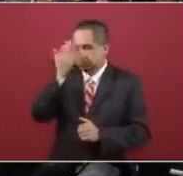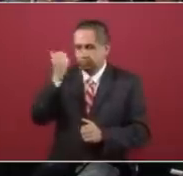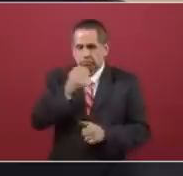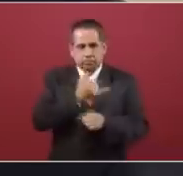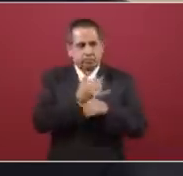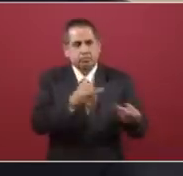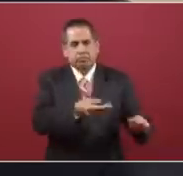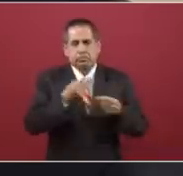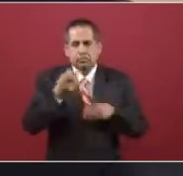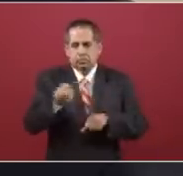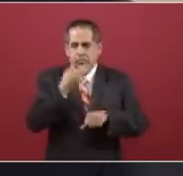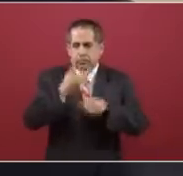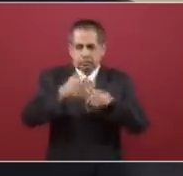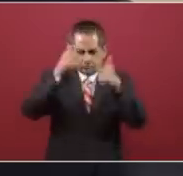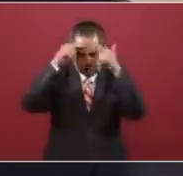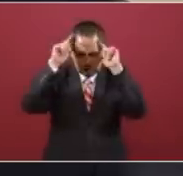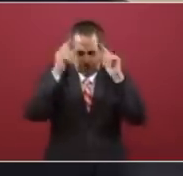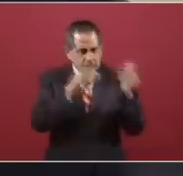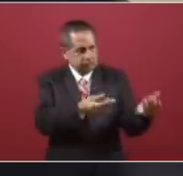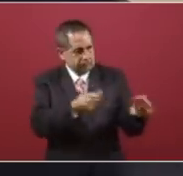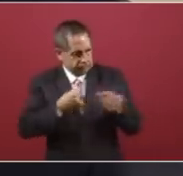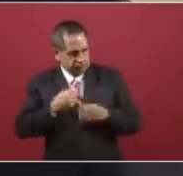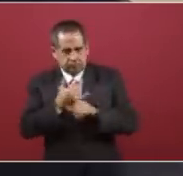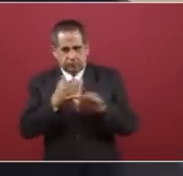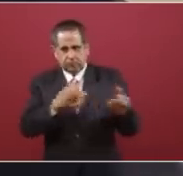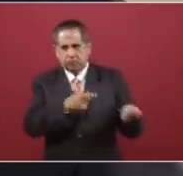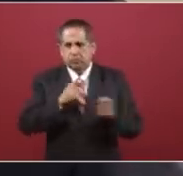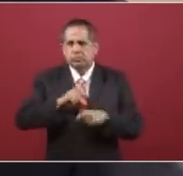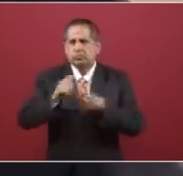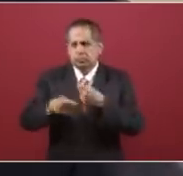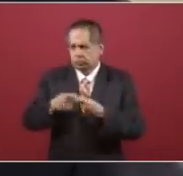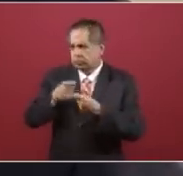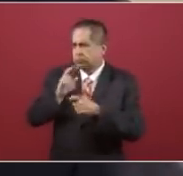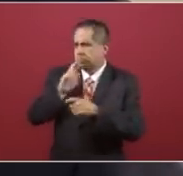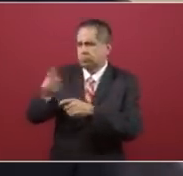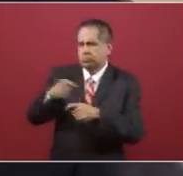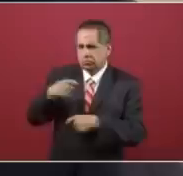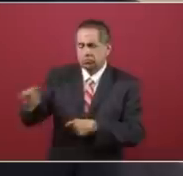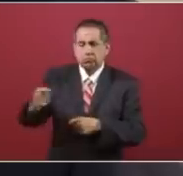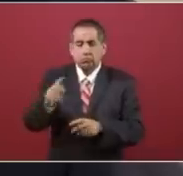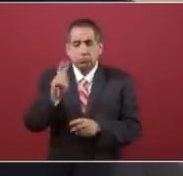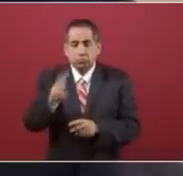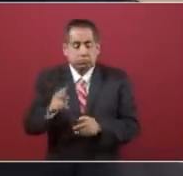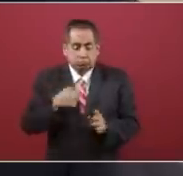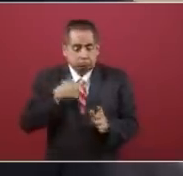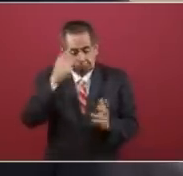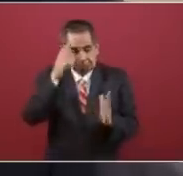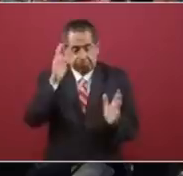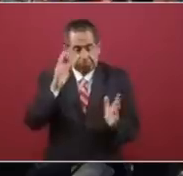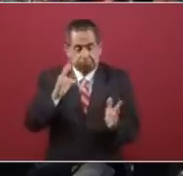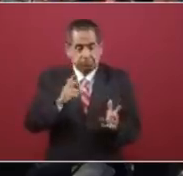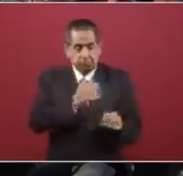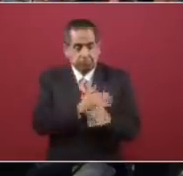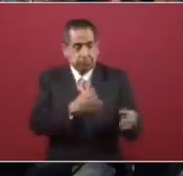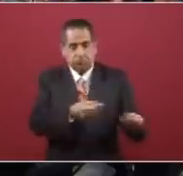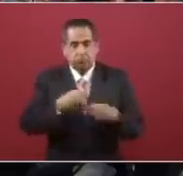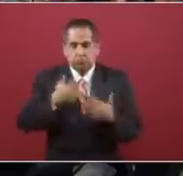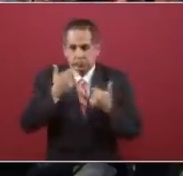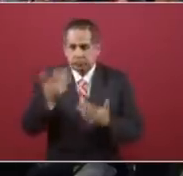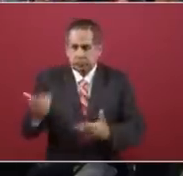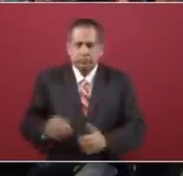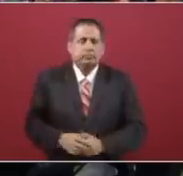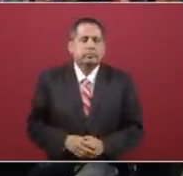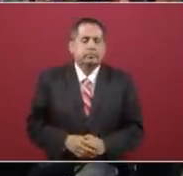al secretario de Marina y. Te la vamos a hacer llegar porque no tengo la información. Mil gracias,